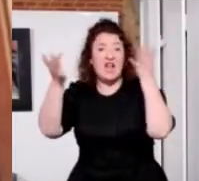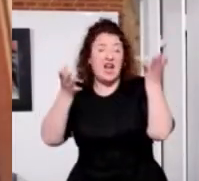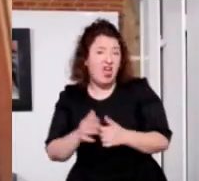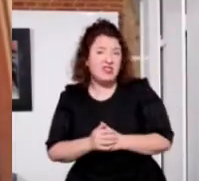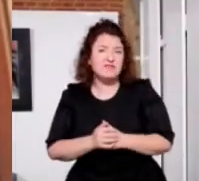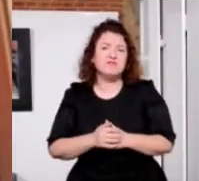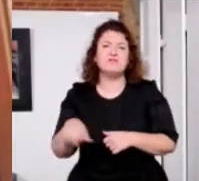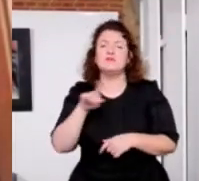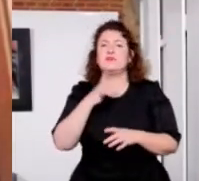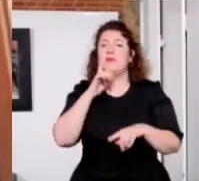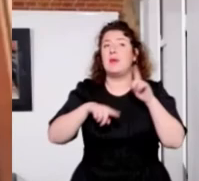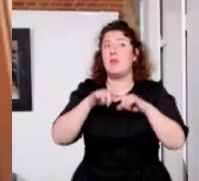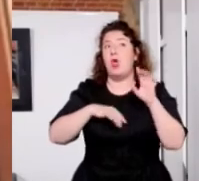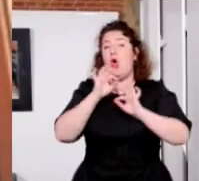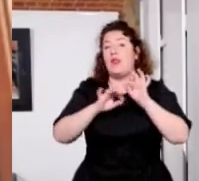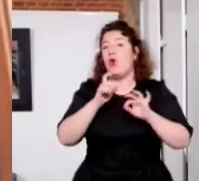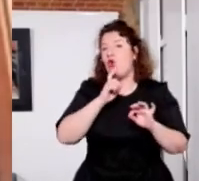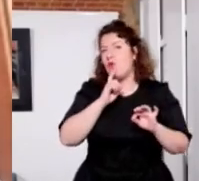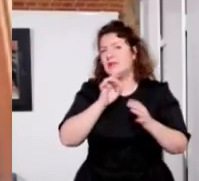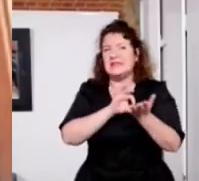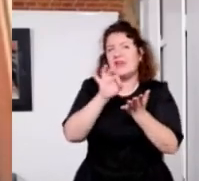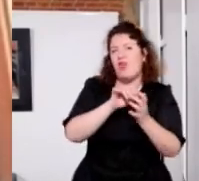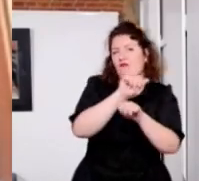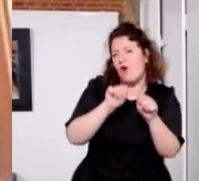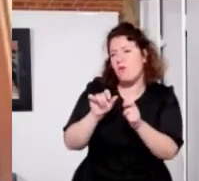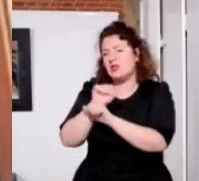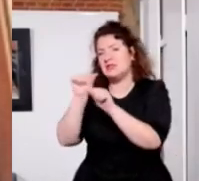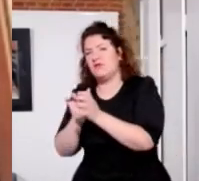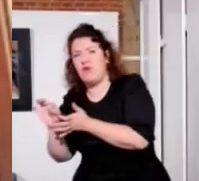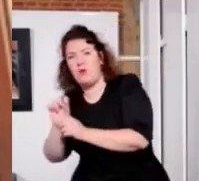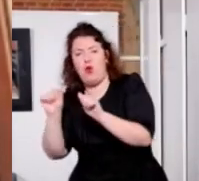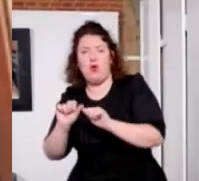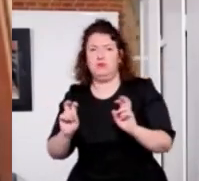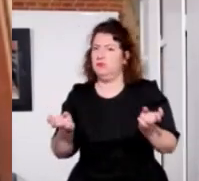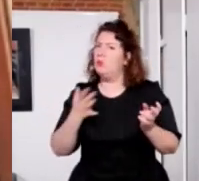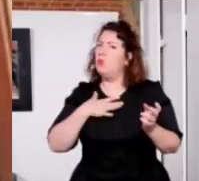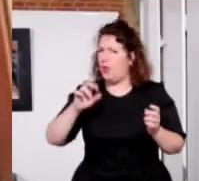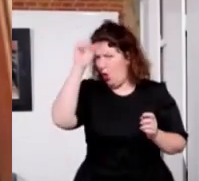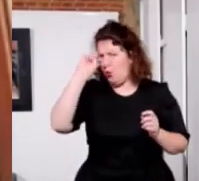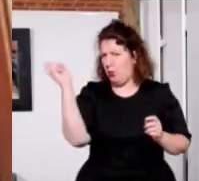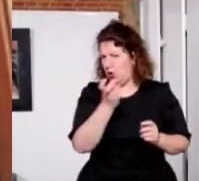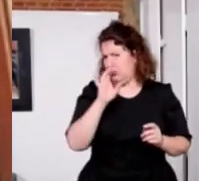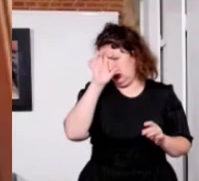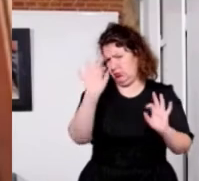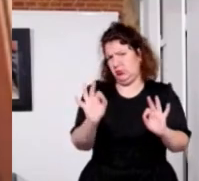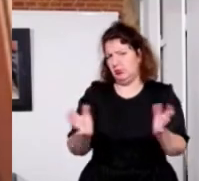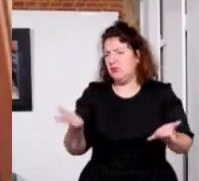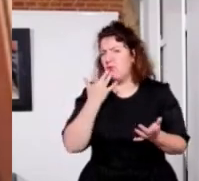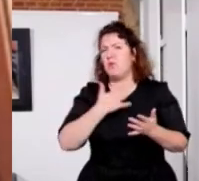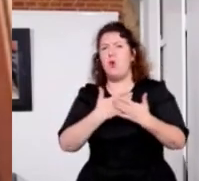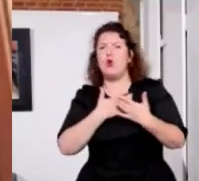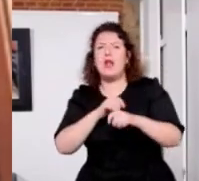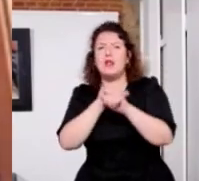organizaciones, determinados servicios se hacen de una manera o de otra. Evidentemente que puede haber pluralidad en las maneras de hacer voluntariado y de